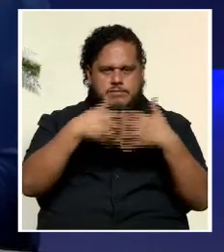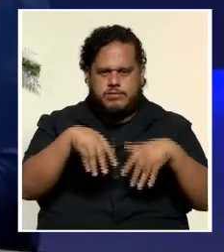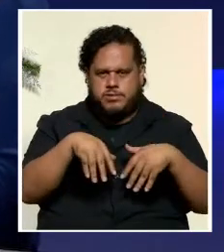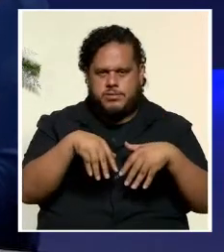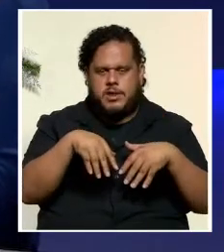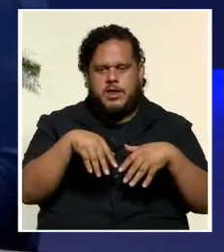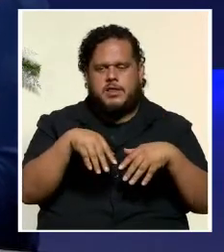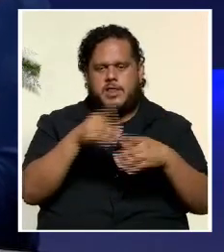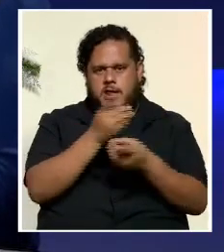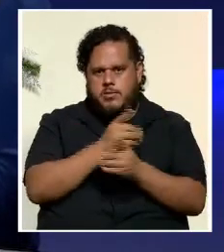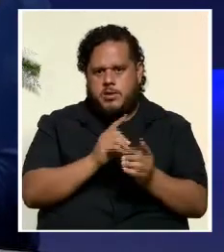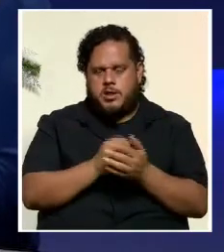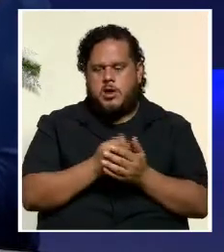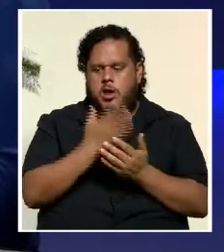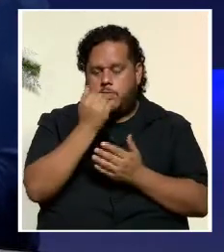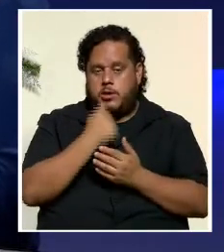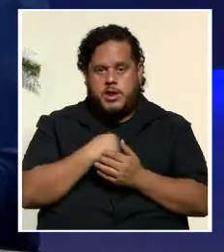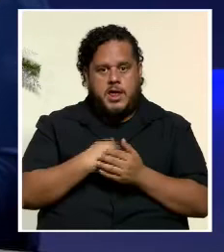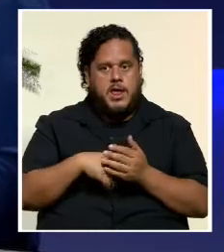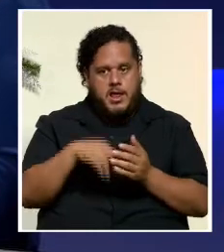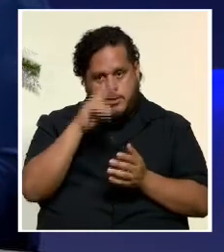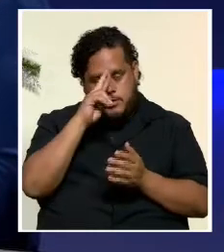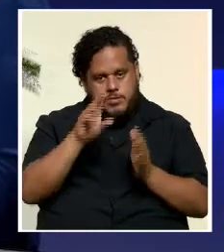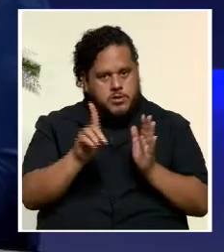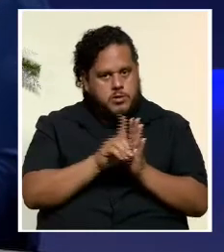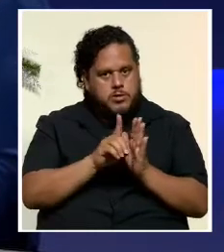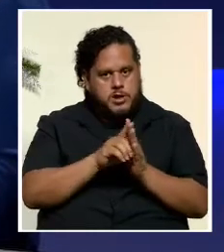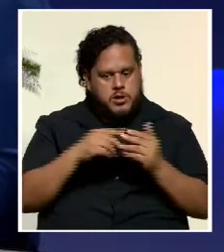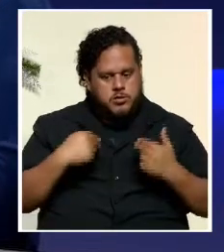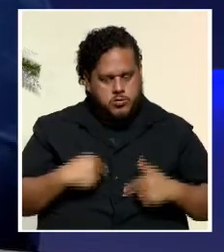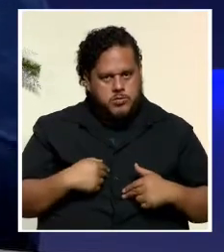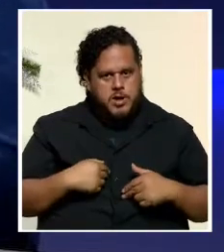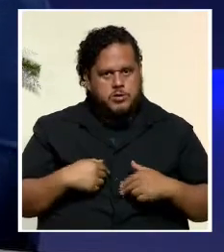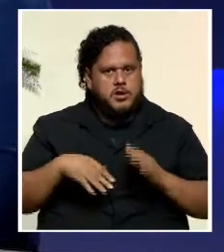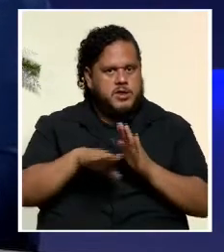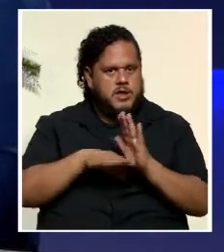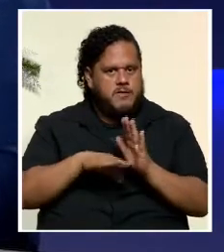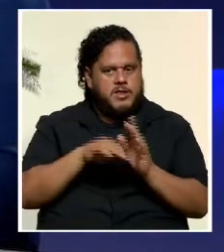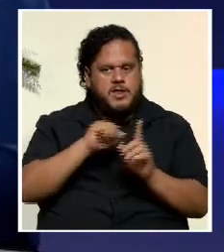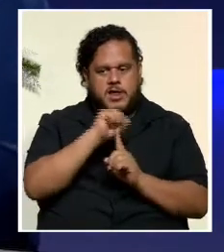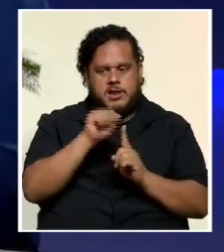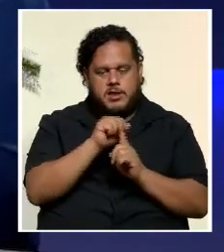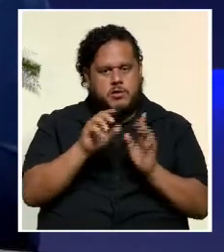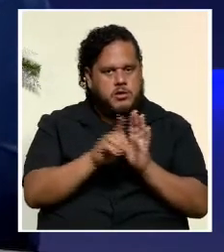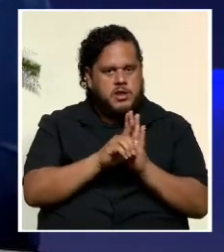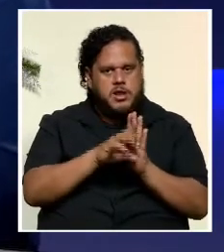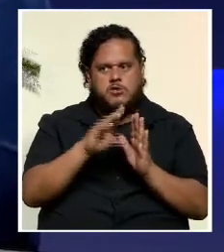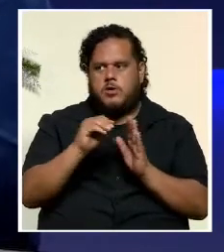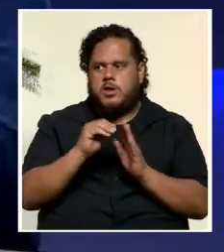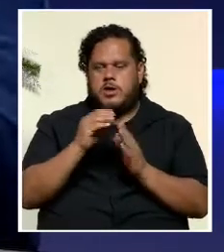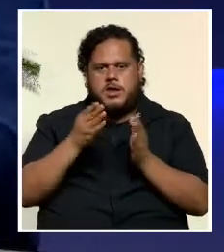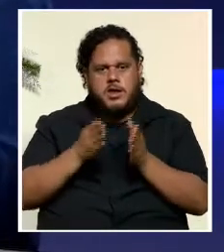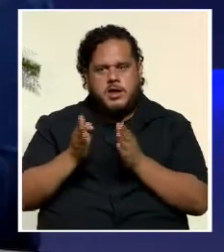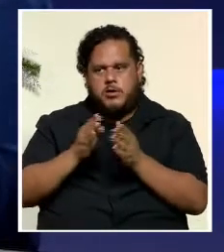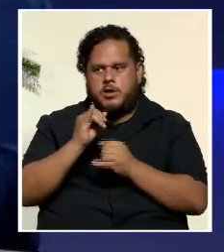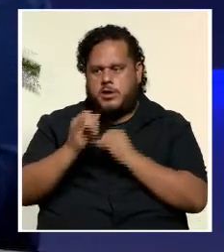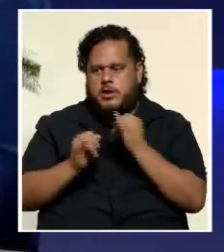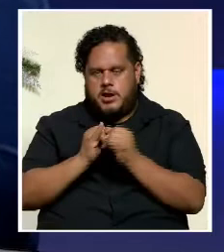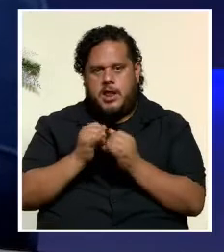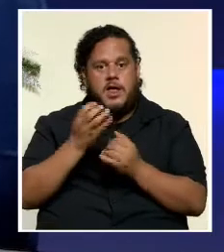el respeto a los derechos humanos se basa en el Estado de Derecho y en el orden internacional, y si se